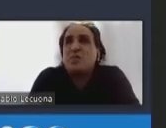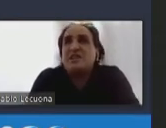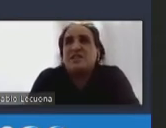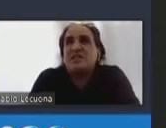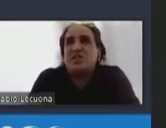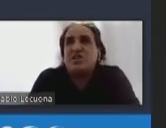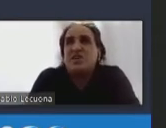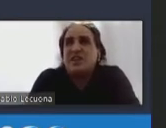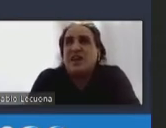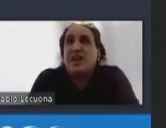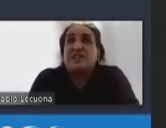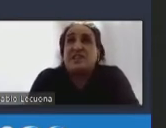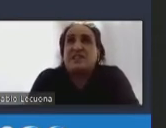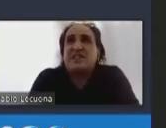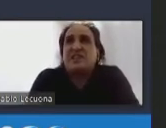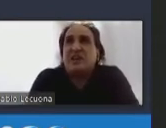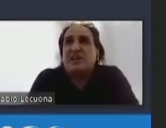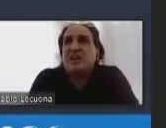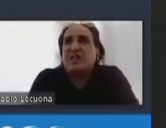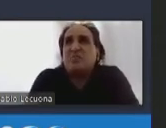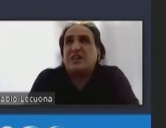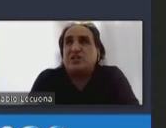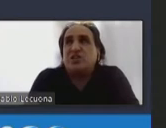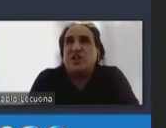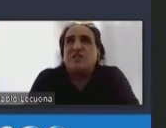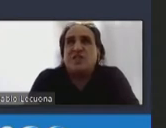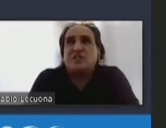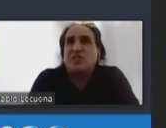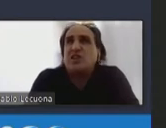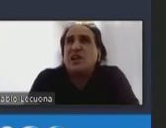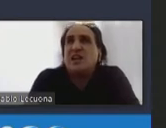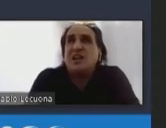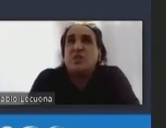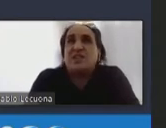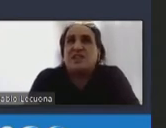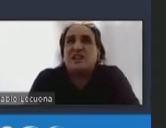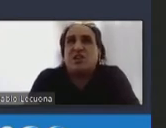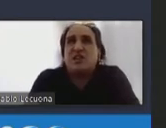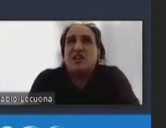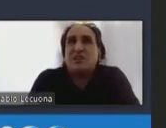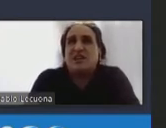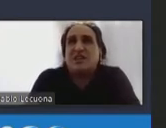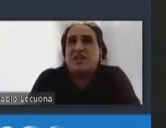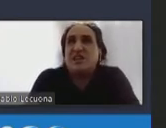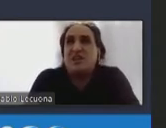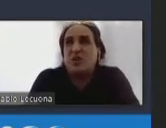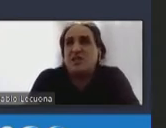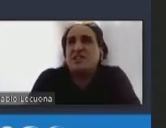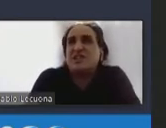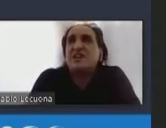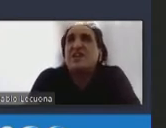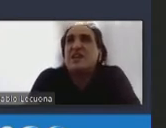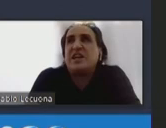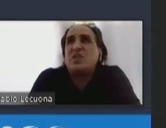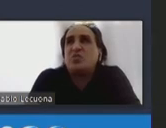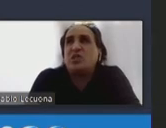de los países, sino que se necesita la interpretación, la información en lengua de señas, con la diversidad también de lengua de